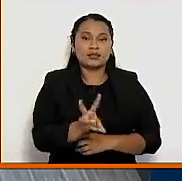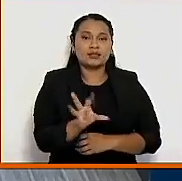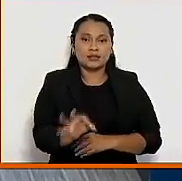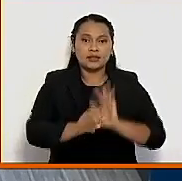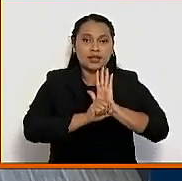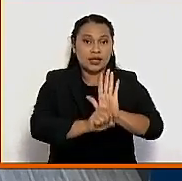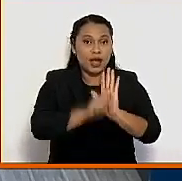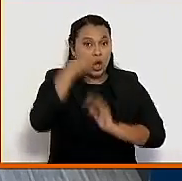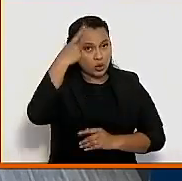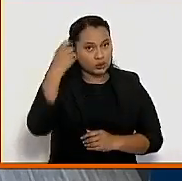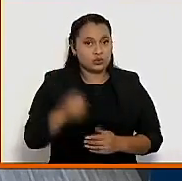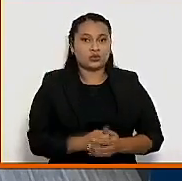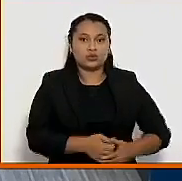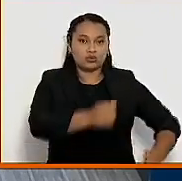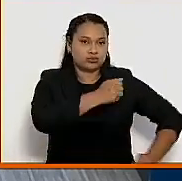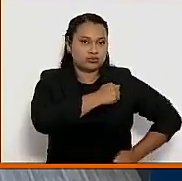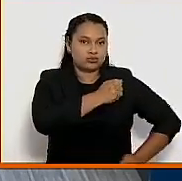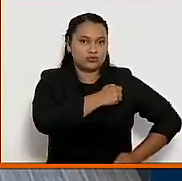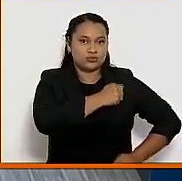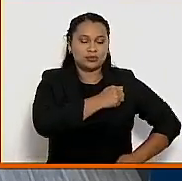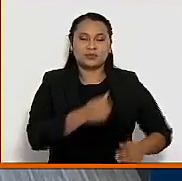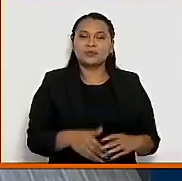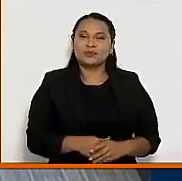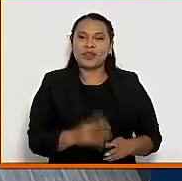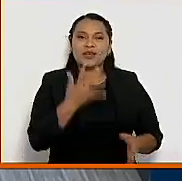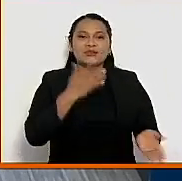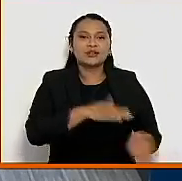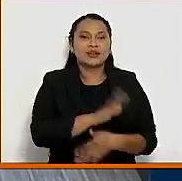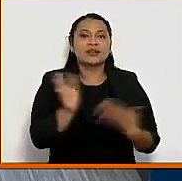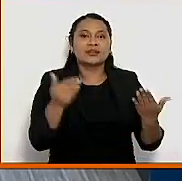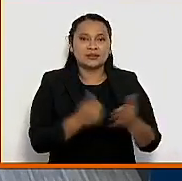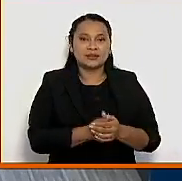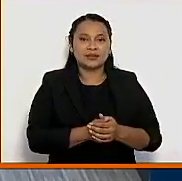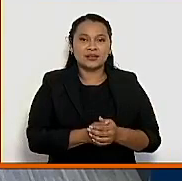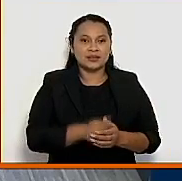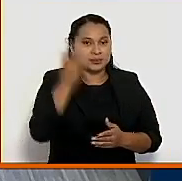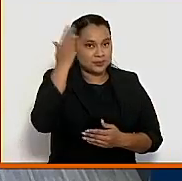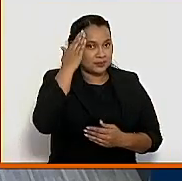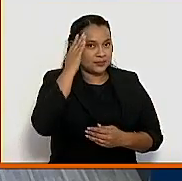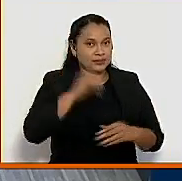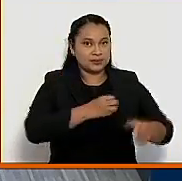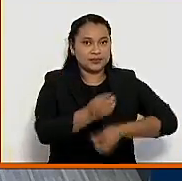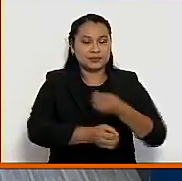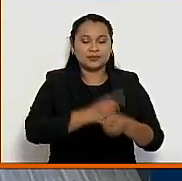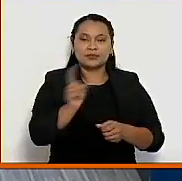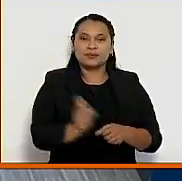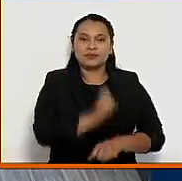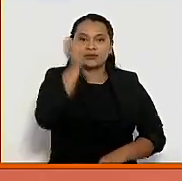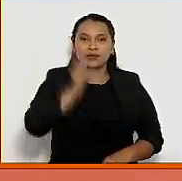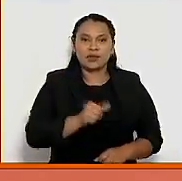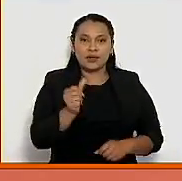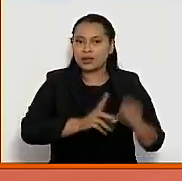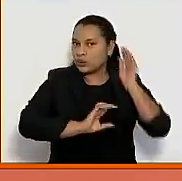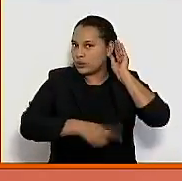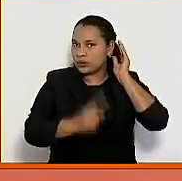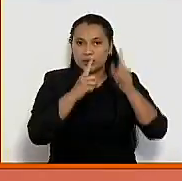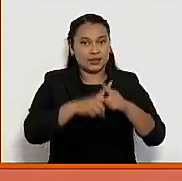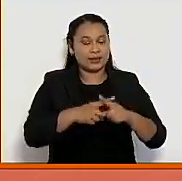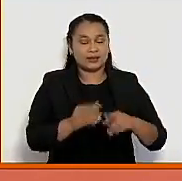con su símbolo de sueños, soldado. Te deseo muchísima suerte porque vamos a conocer la esfera afortunada para Multi X y esta